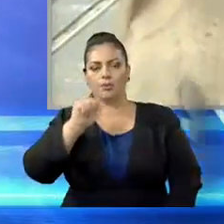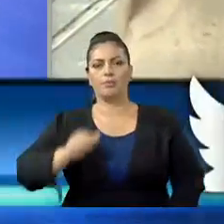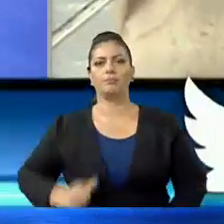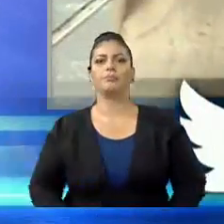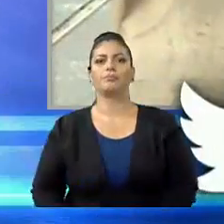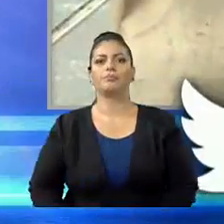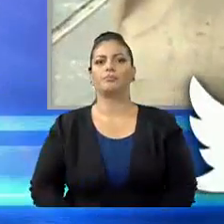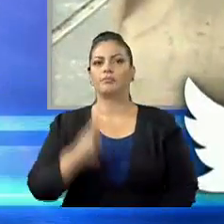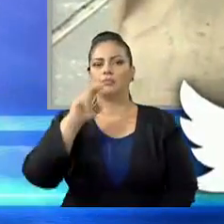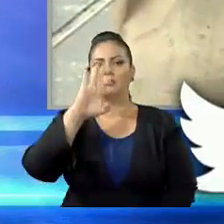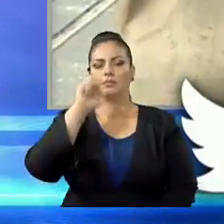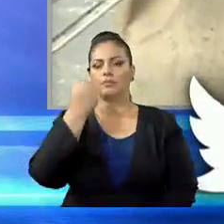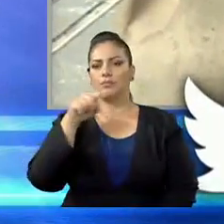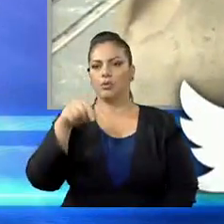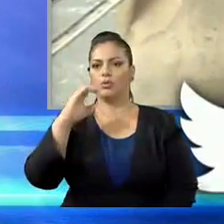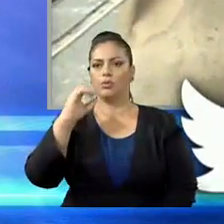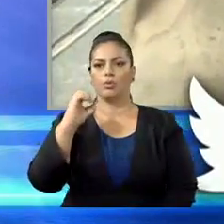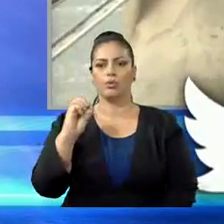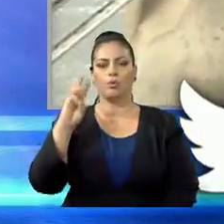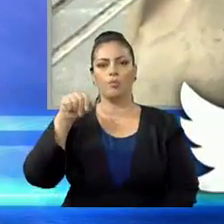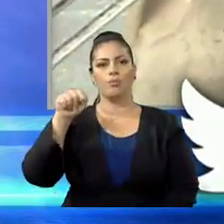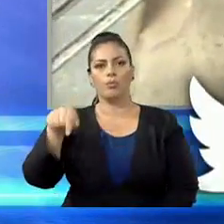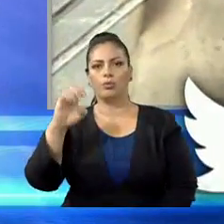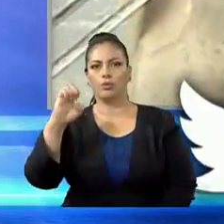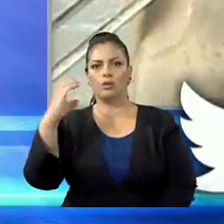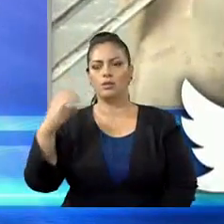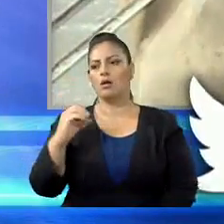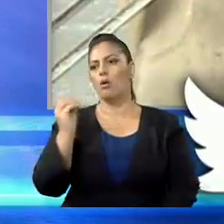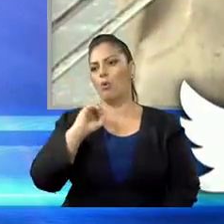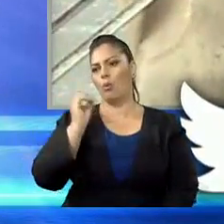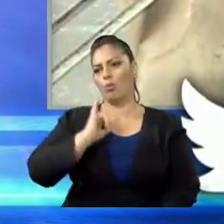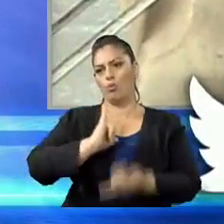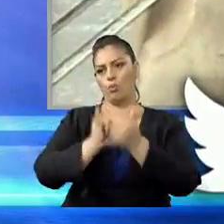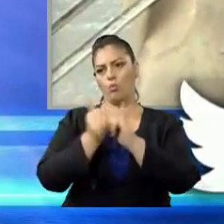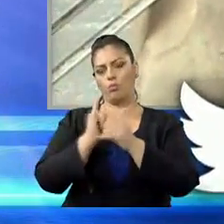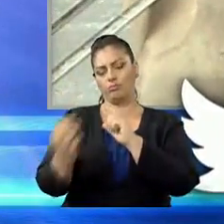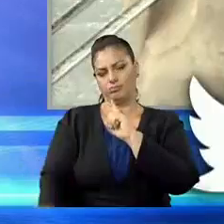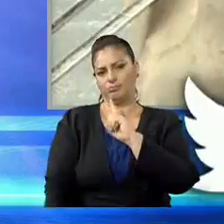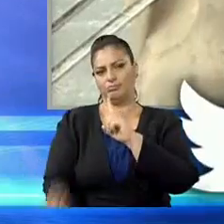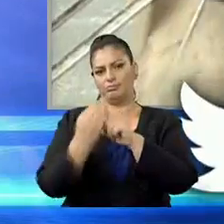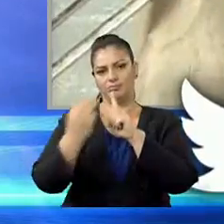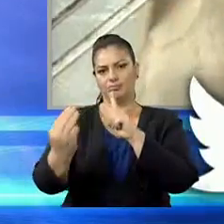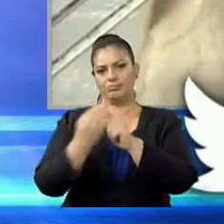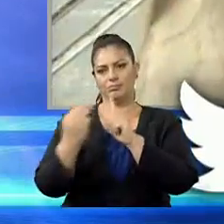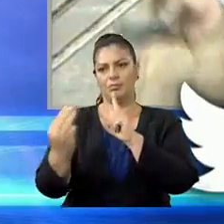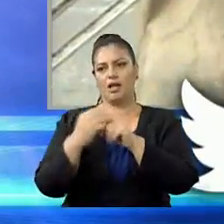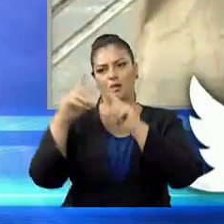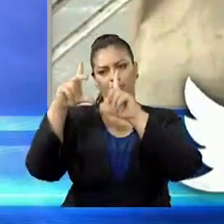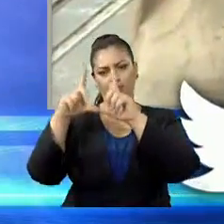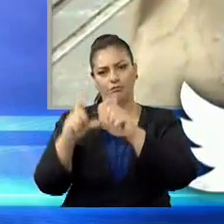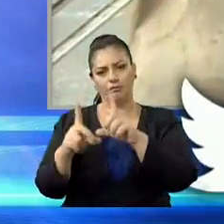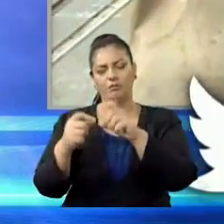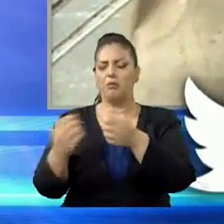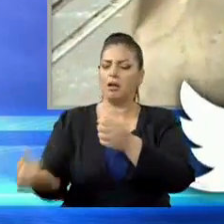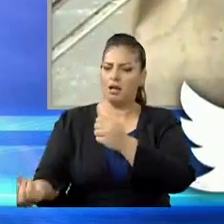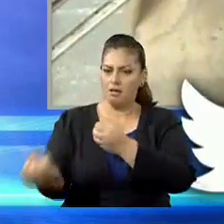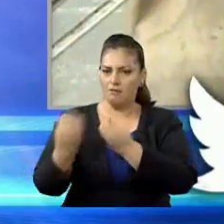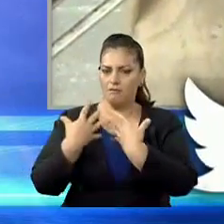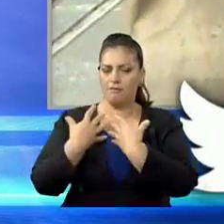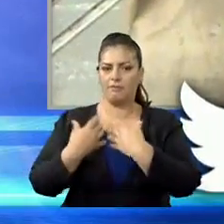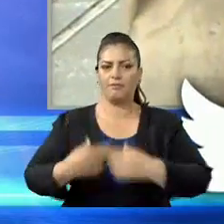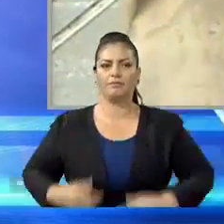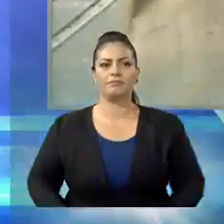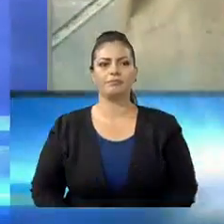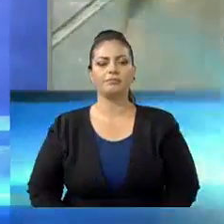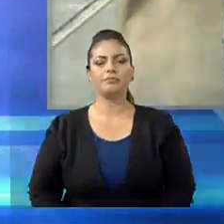comunidad arroba RTS.com.es y a los números de WhatsApp y estaremos ahí para mostrar estos íconos turísticos de Guayaquil.